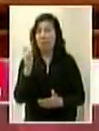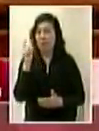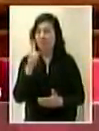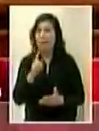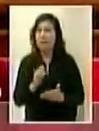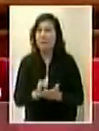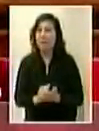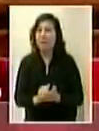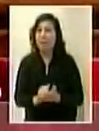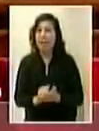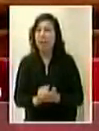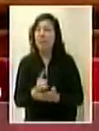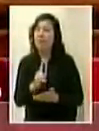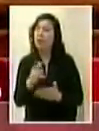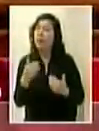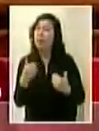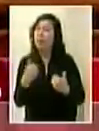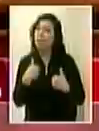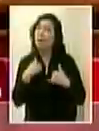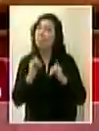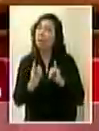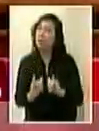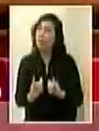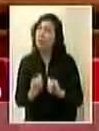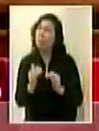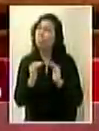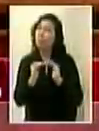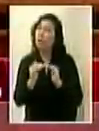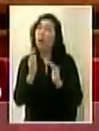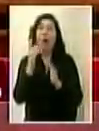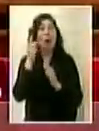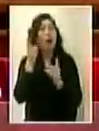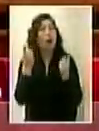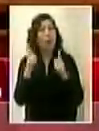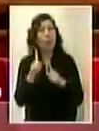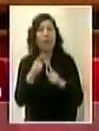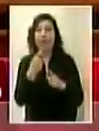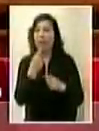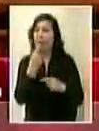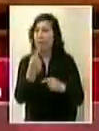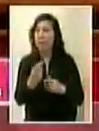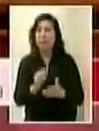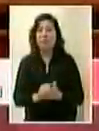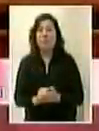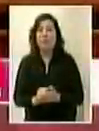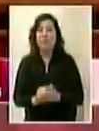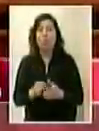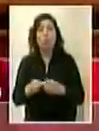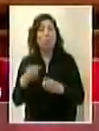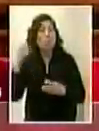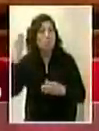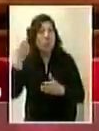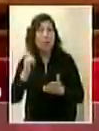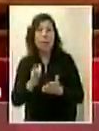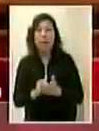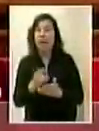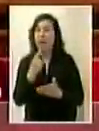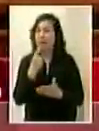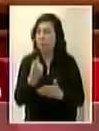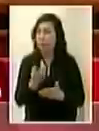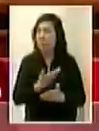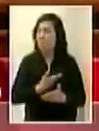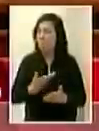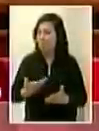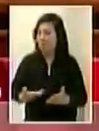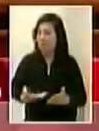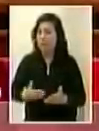difícil. Ellos deben de mantener una línea de acuerdo a lo que establece el partido, a lo que establece el